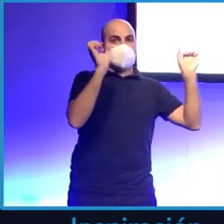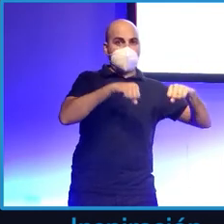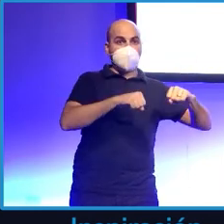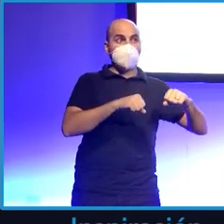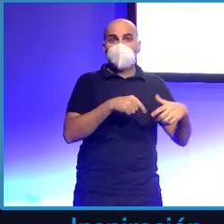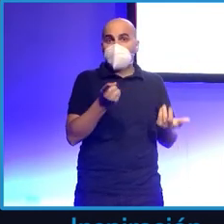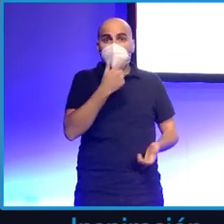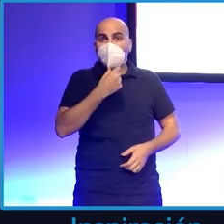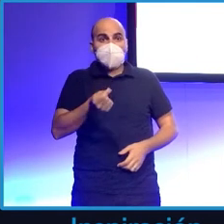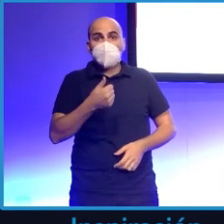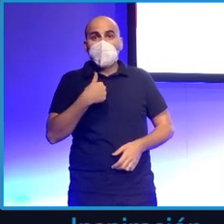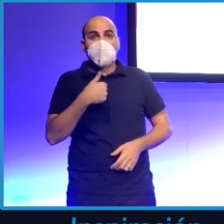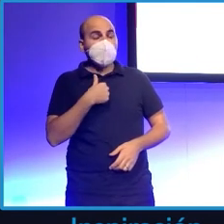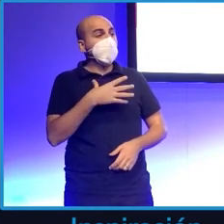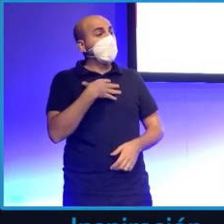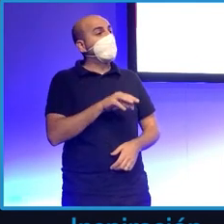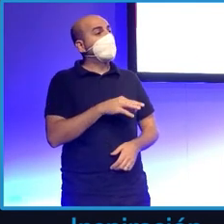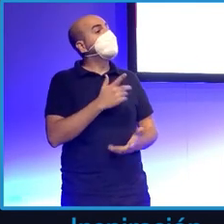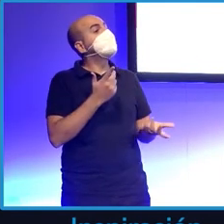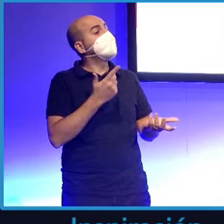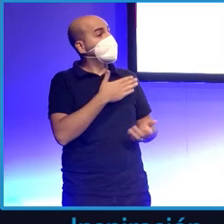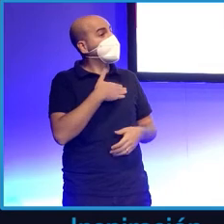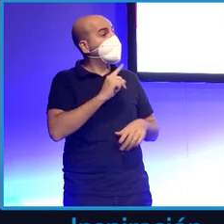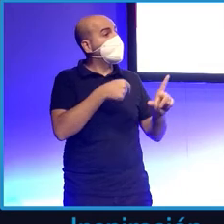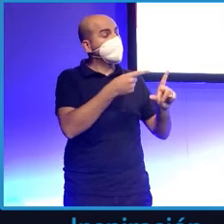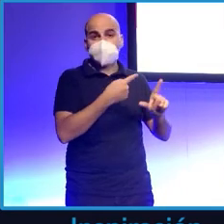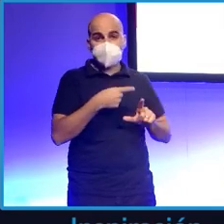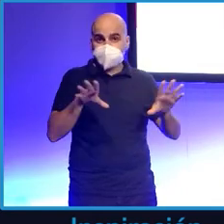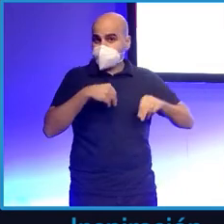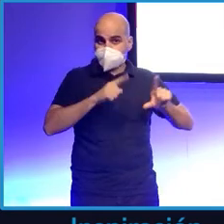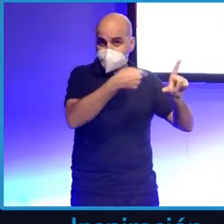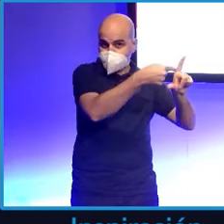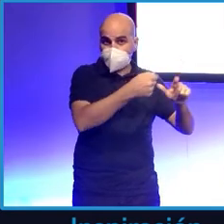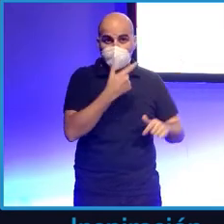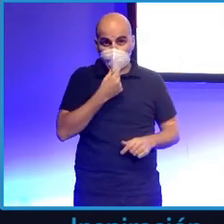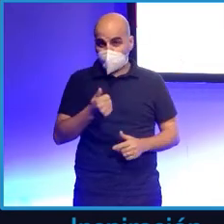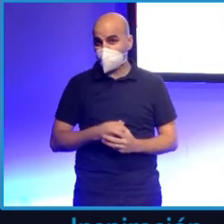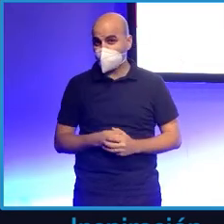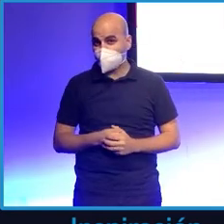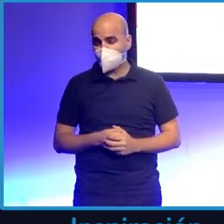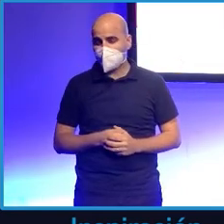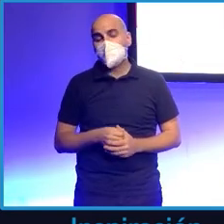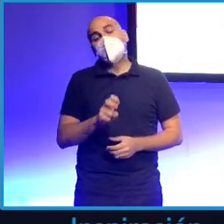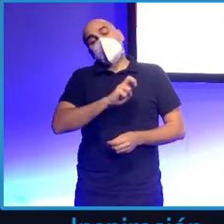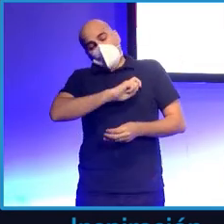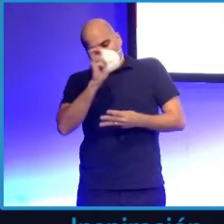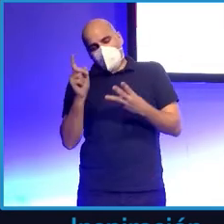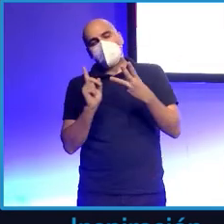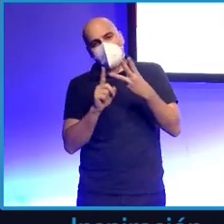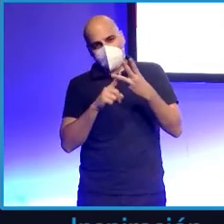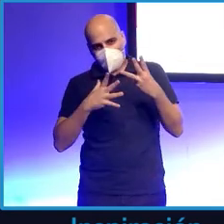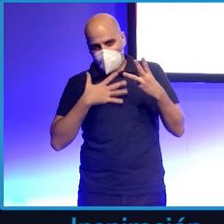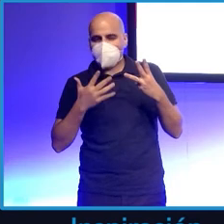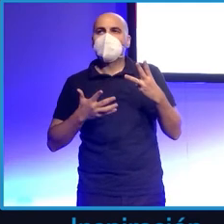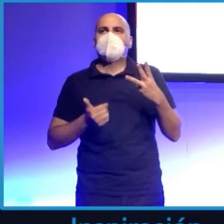tenemos muy fácil en ese aspecto y luego hay una tercera parte de links que podemos conseguir de una manera un poquito más agresiva por así decirlo